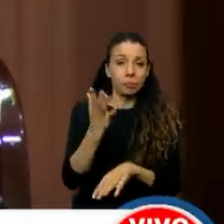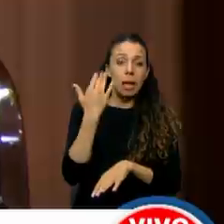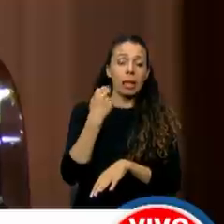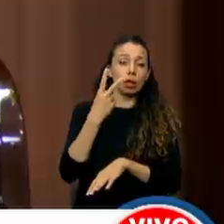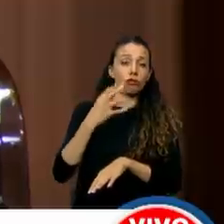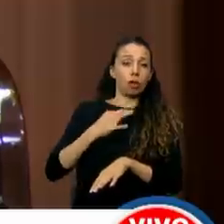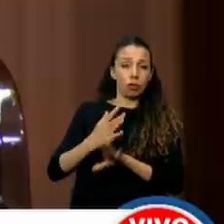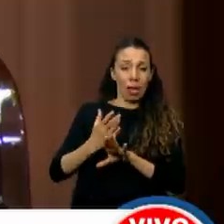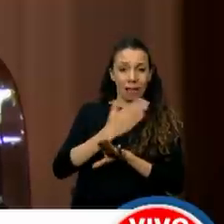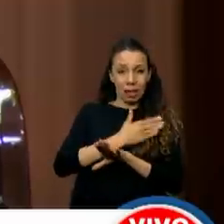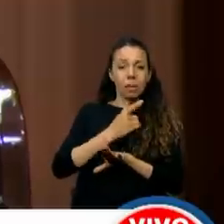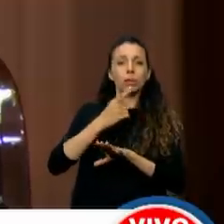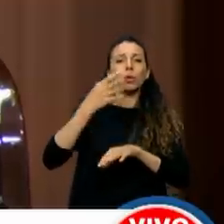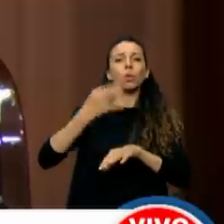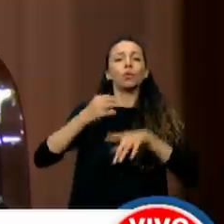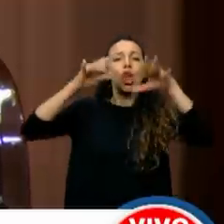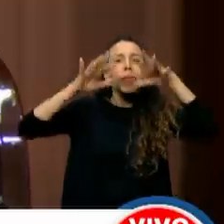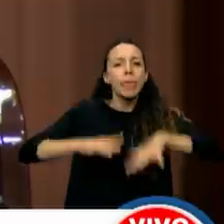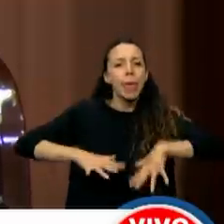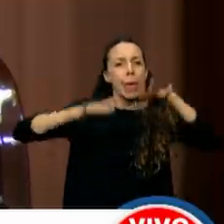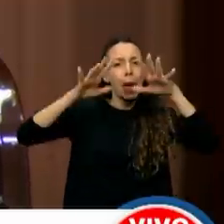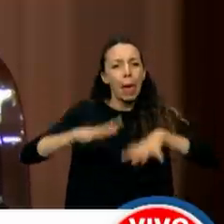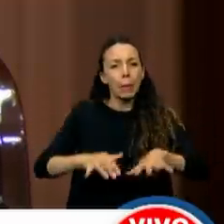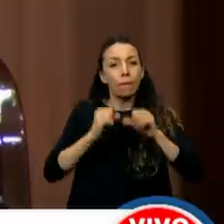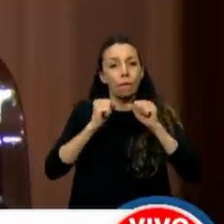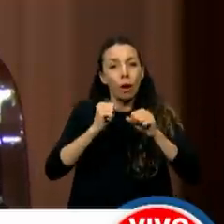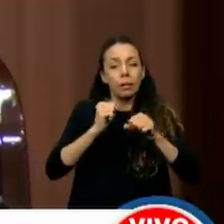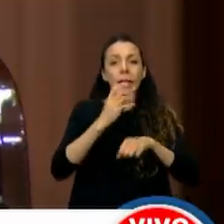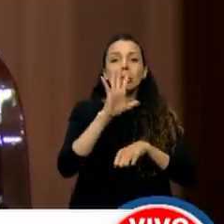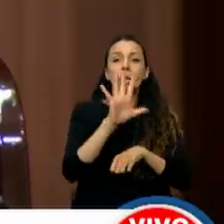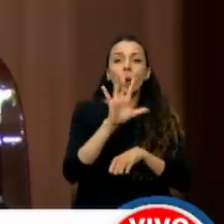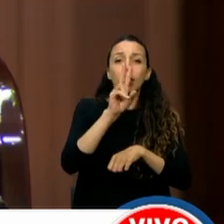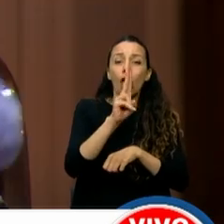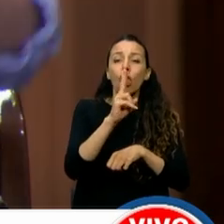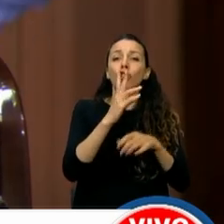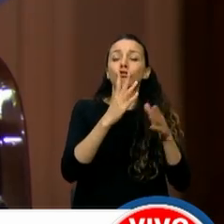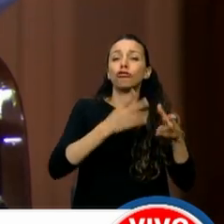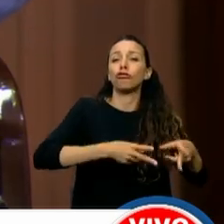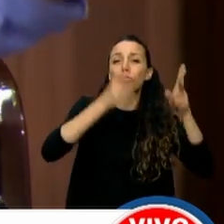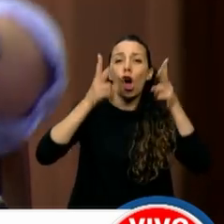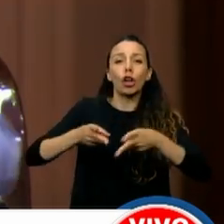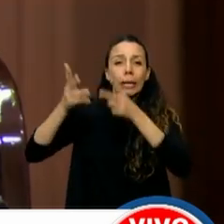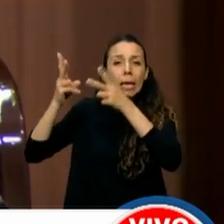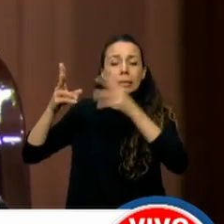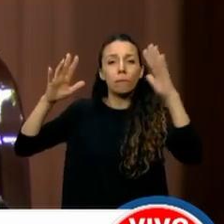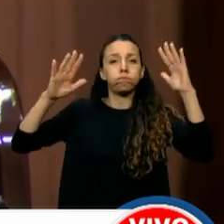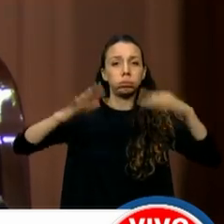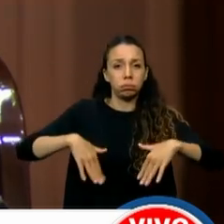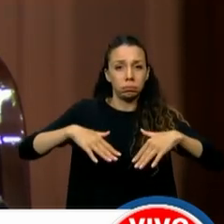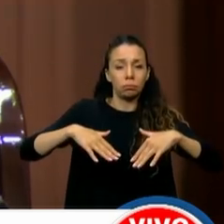temporales de nieve que teníamos en la calle romà de 52 torres desde